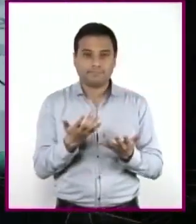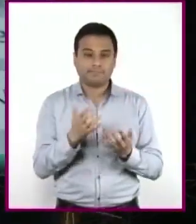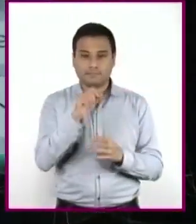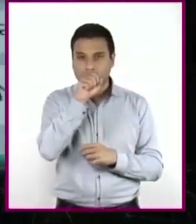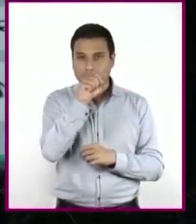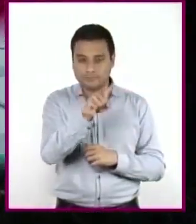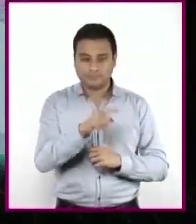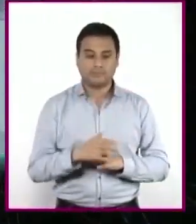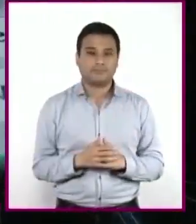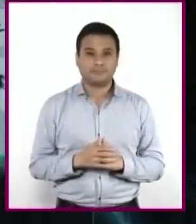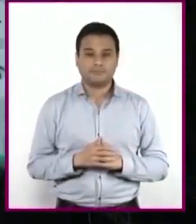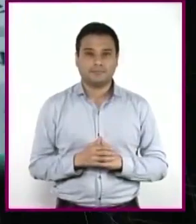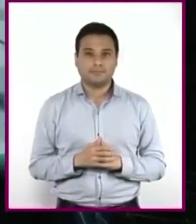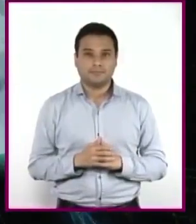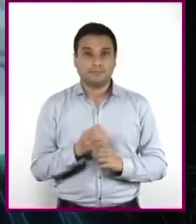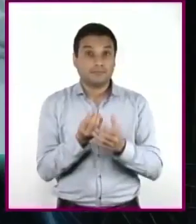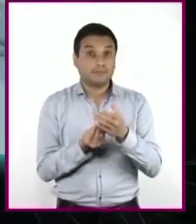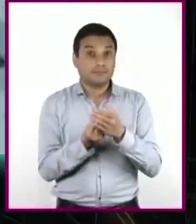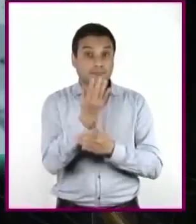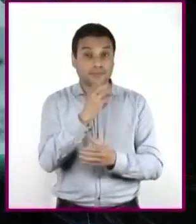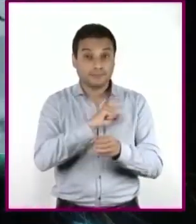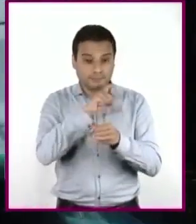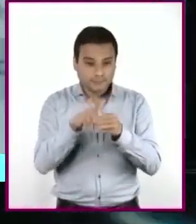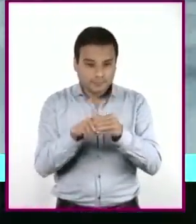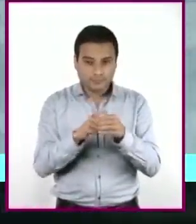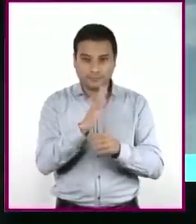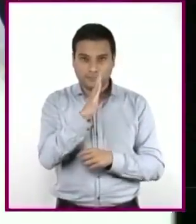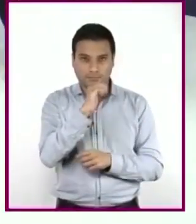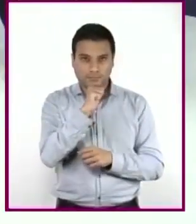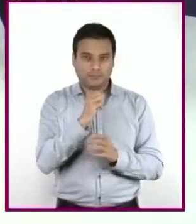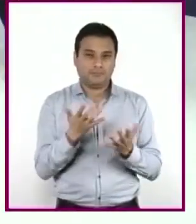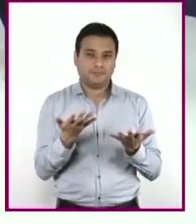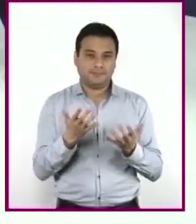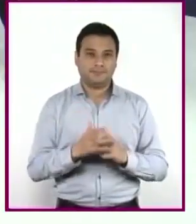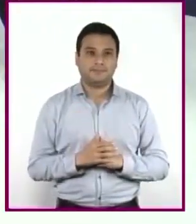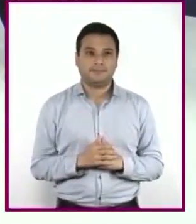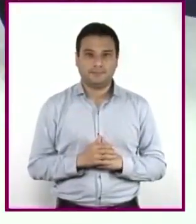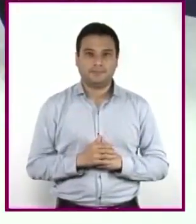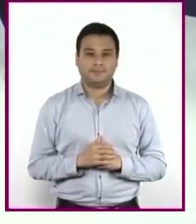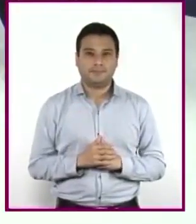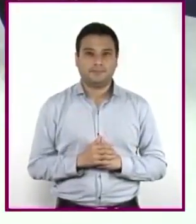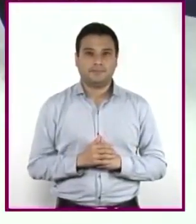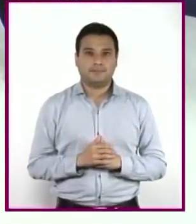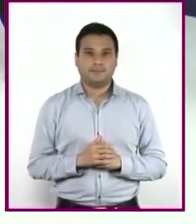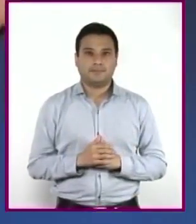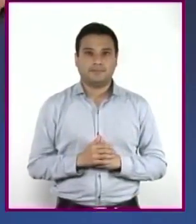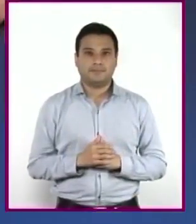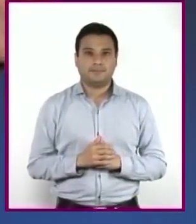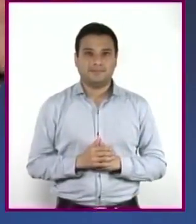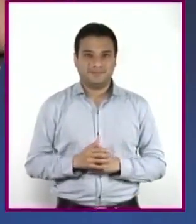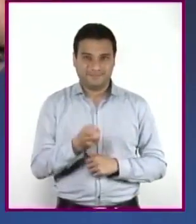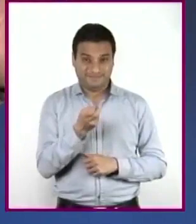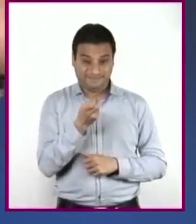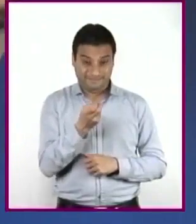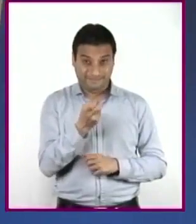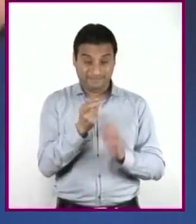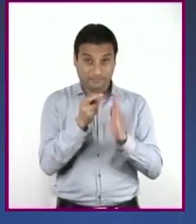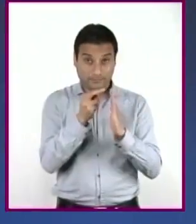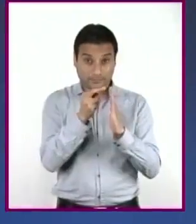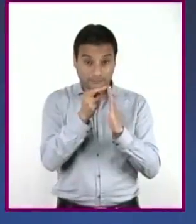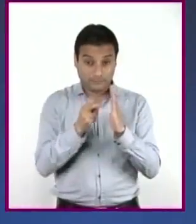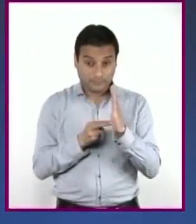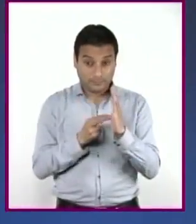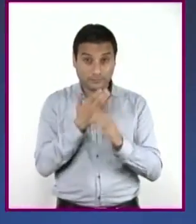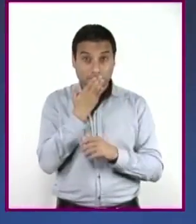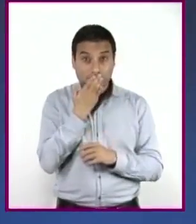darle seguir a nuevos contactos que él tenía o mandar mensajes. ¿Creen que esos son tipos de regulaciones que se puedan